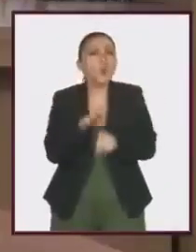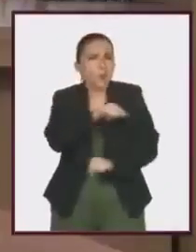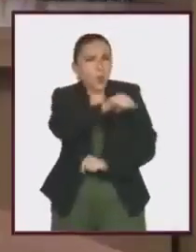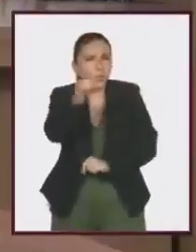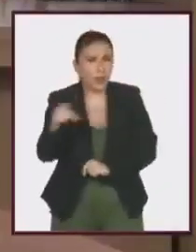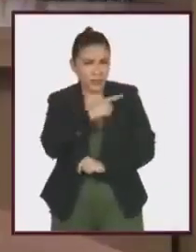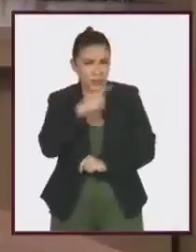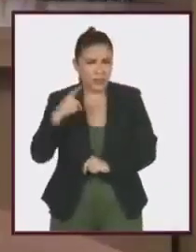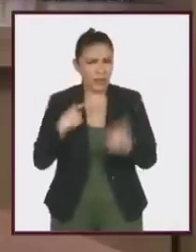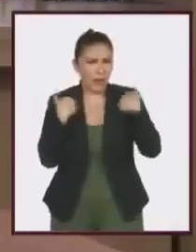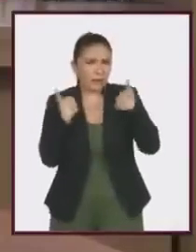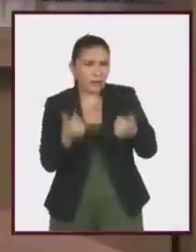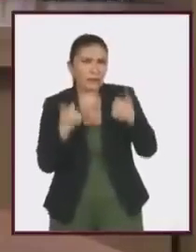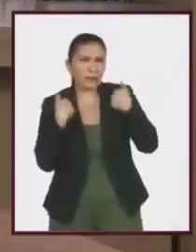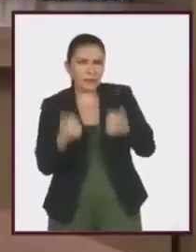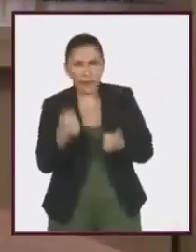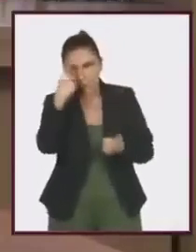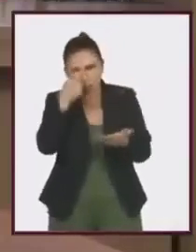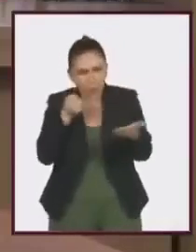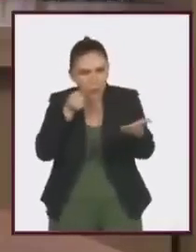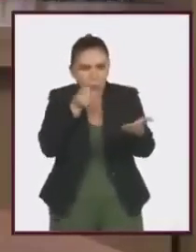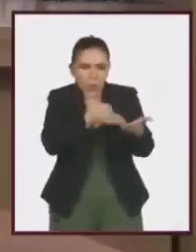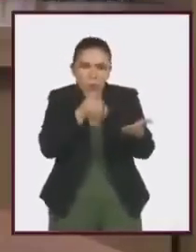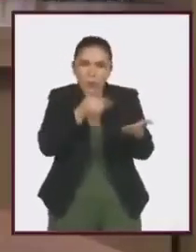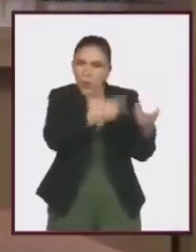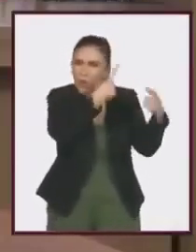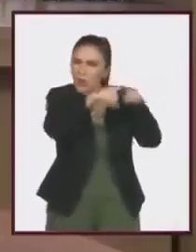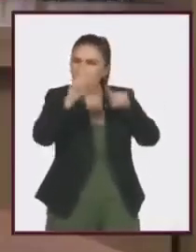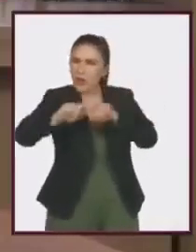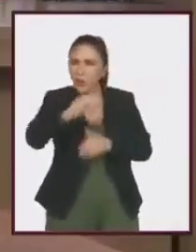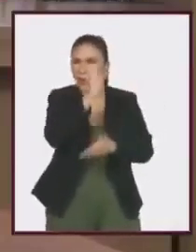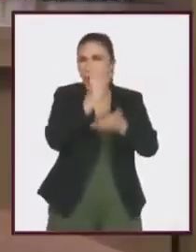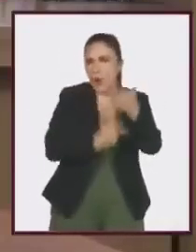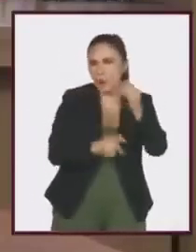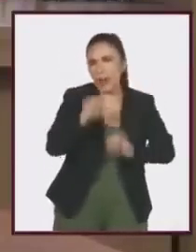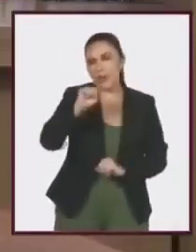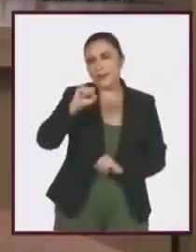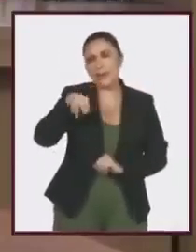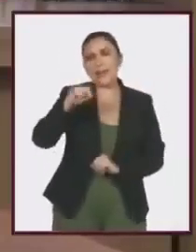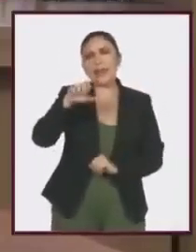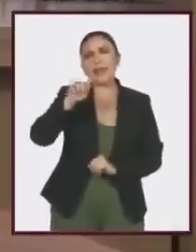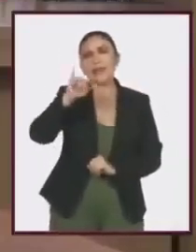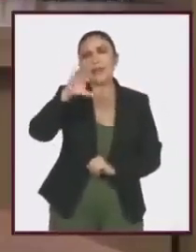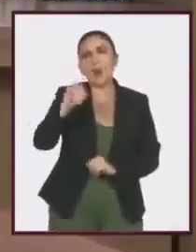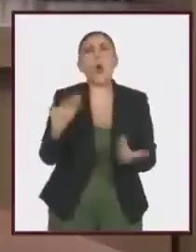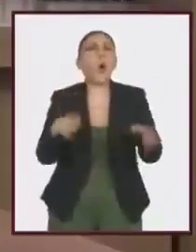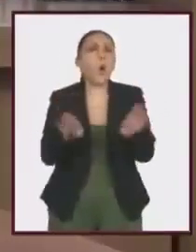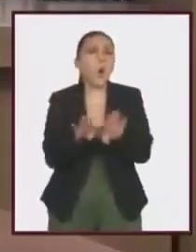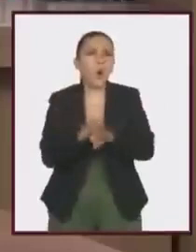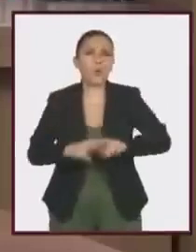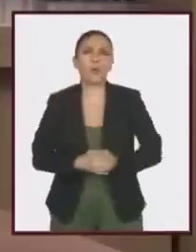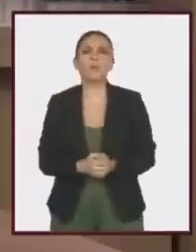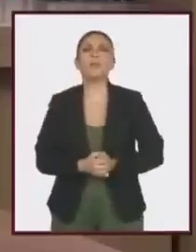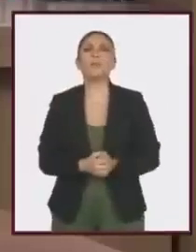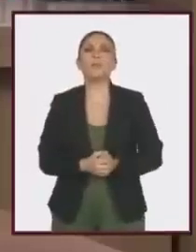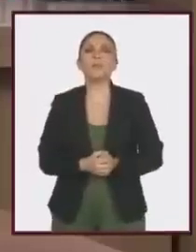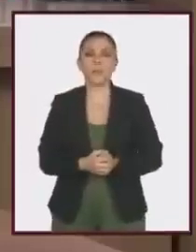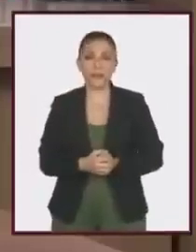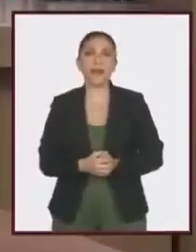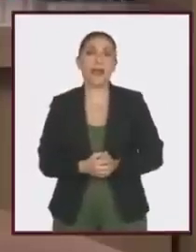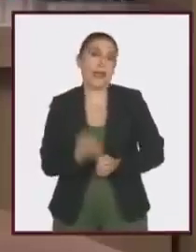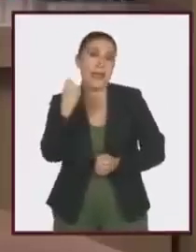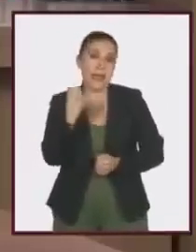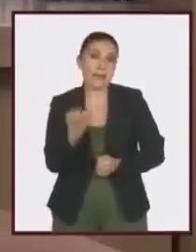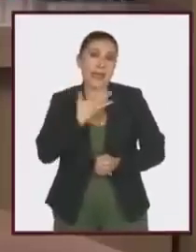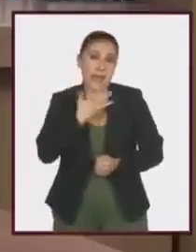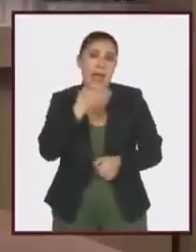que considerar o enriquecer estos programas sintéticos. La manera en la cual se ha venido